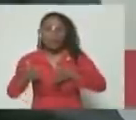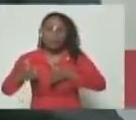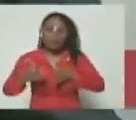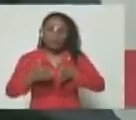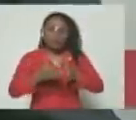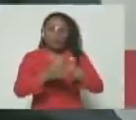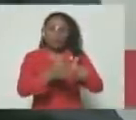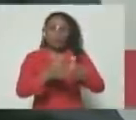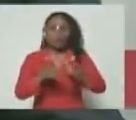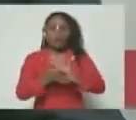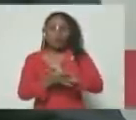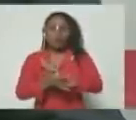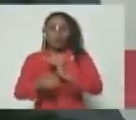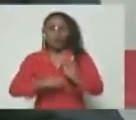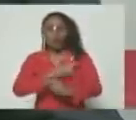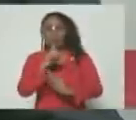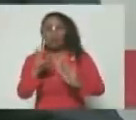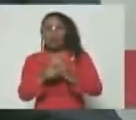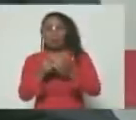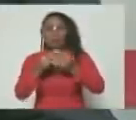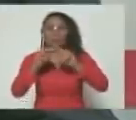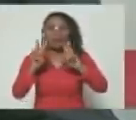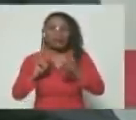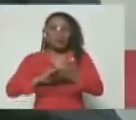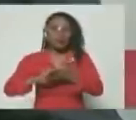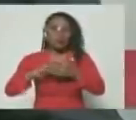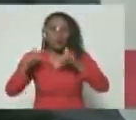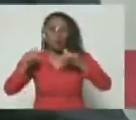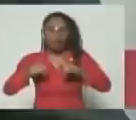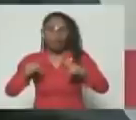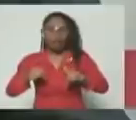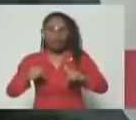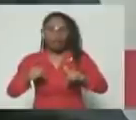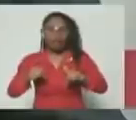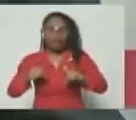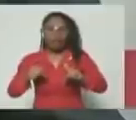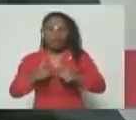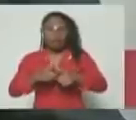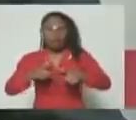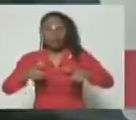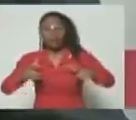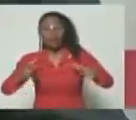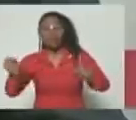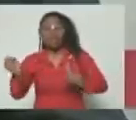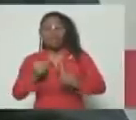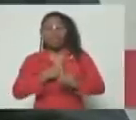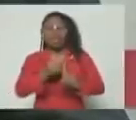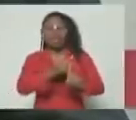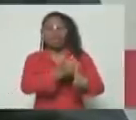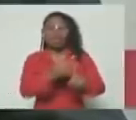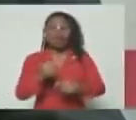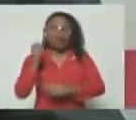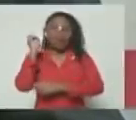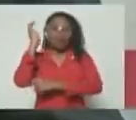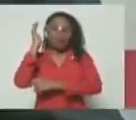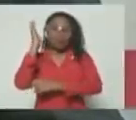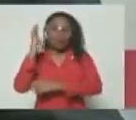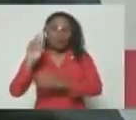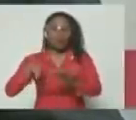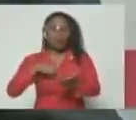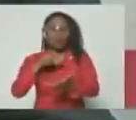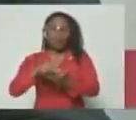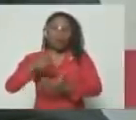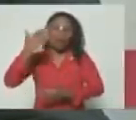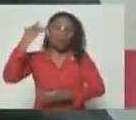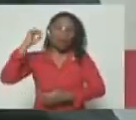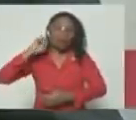en completa paz que resolvió la tremenda agresión que desde la Asamblea Nacional se perpetró entre